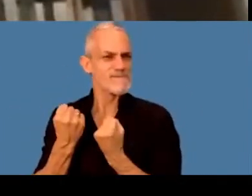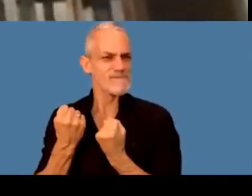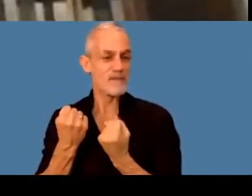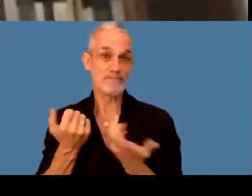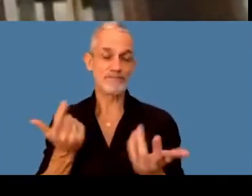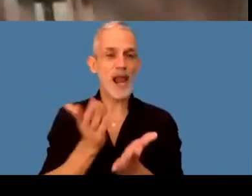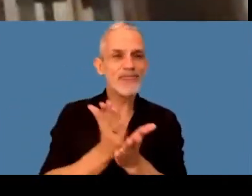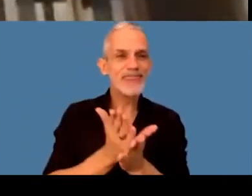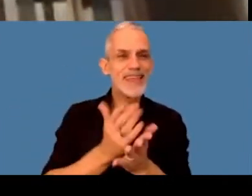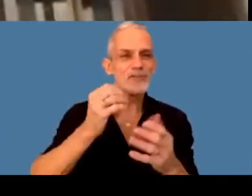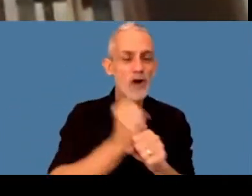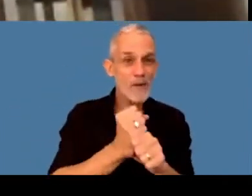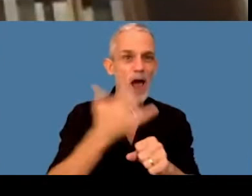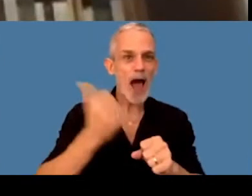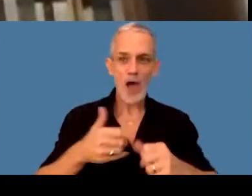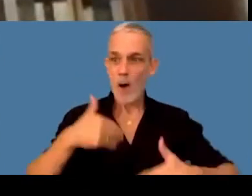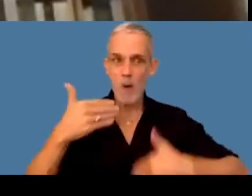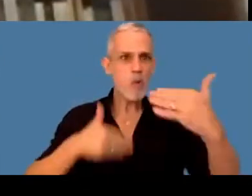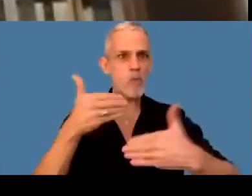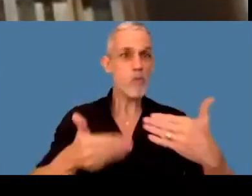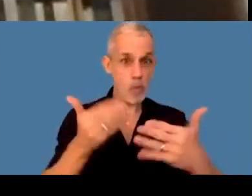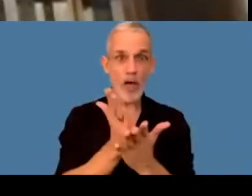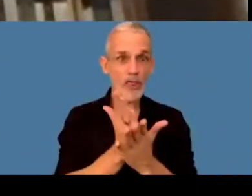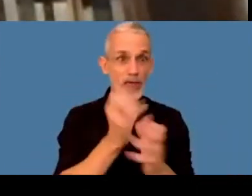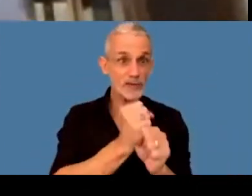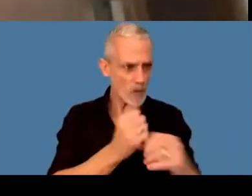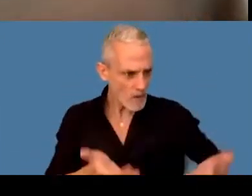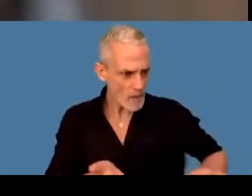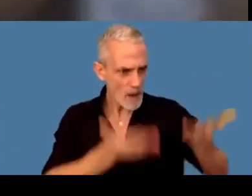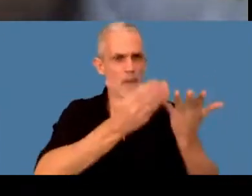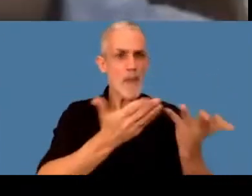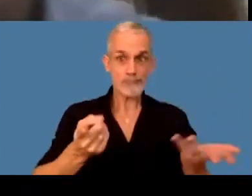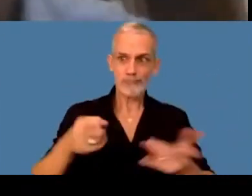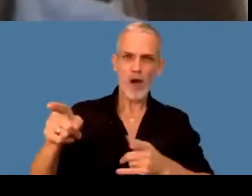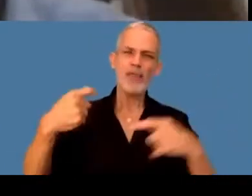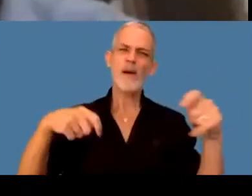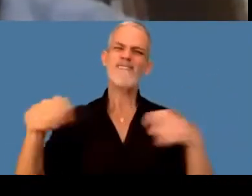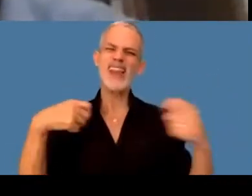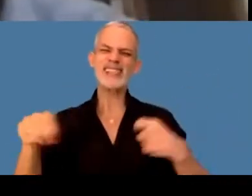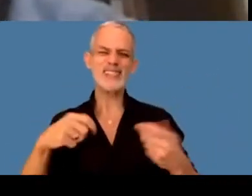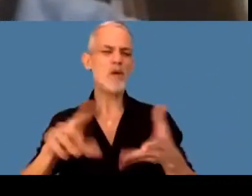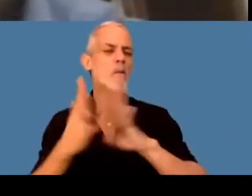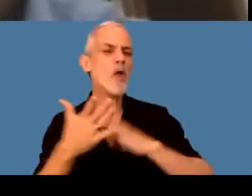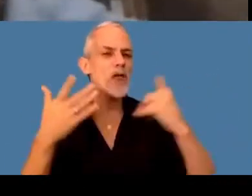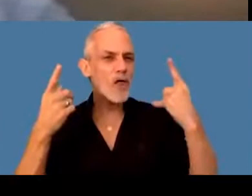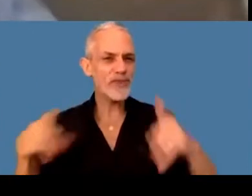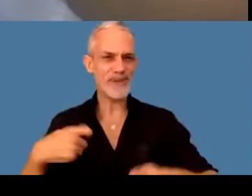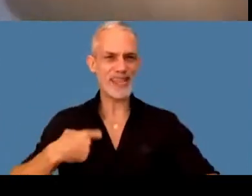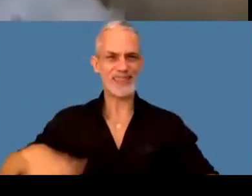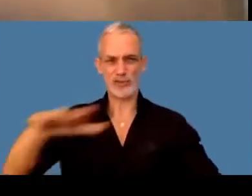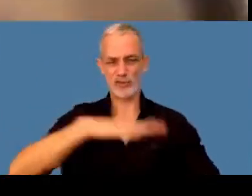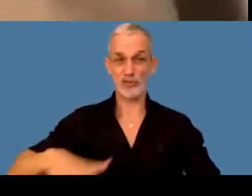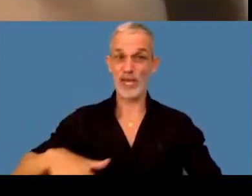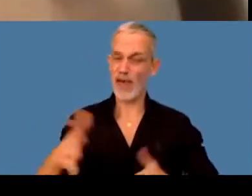laborales crecen cuando hay crecimiento. Pero eso implica también un nuevo modelo, un modelo distinto de sociedad. Porque acá hay un dato